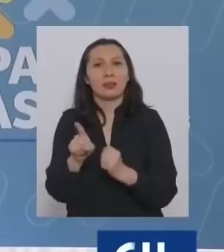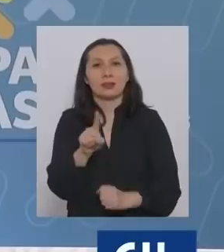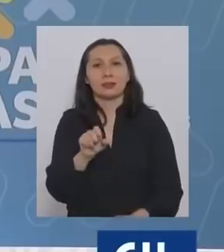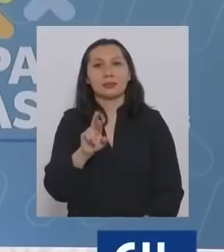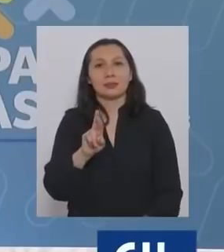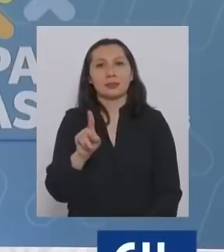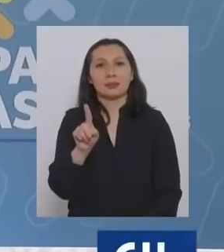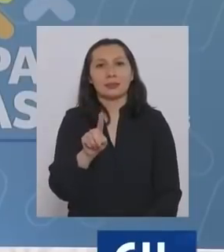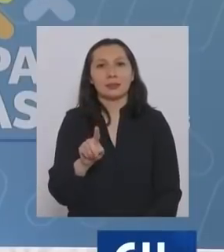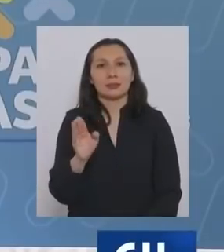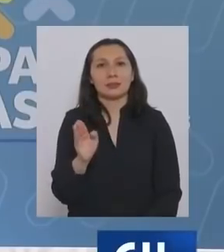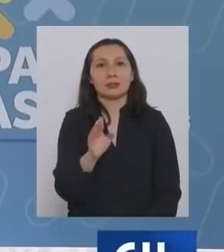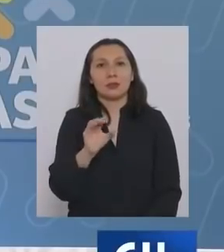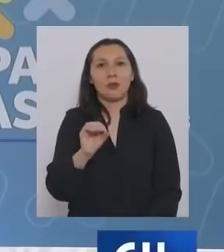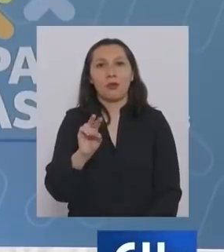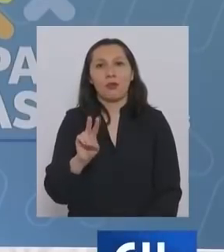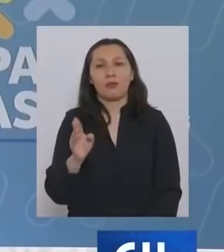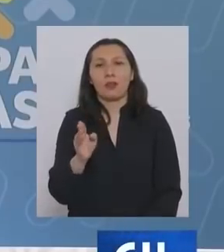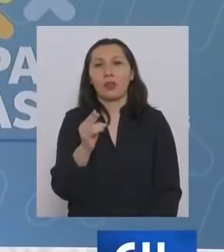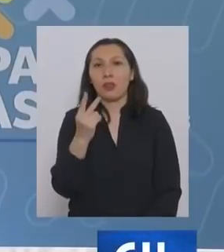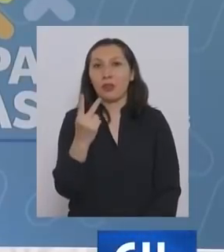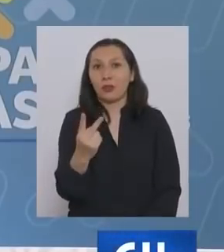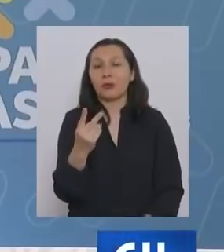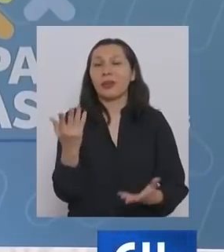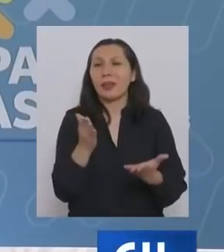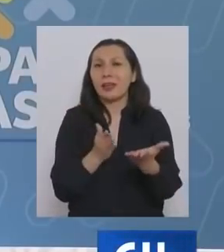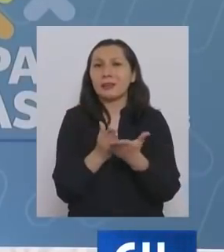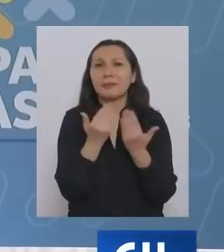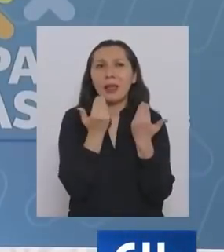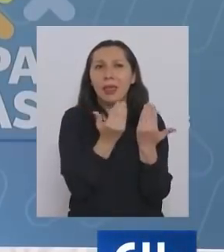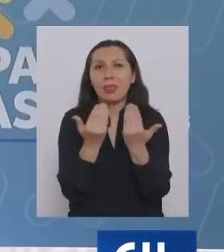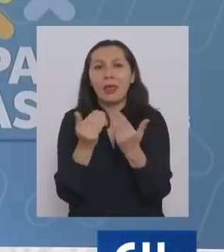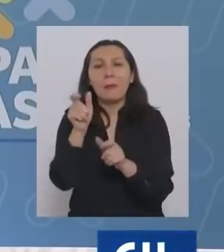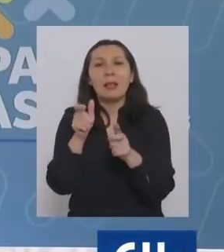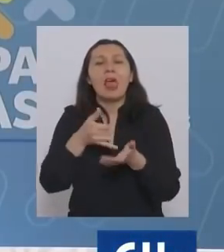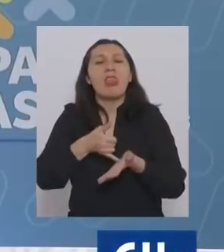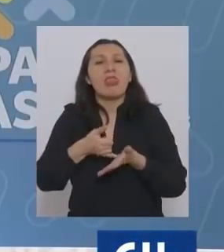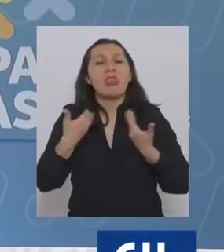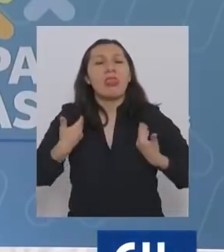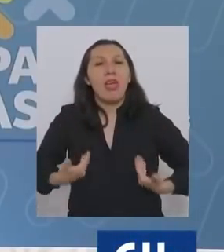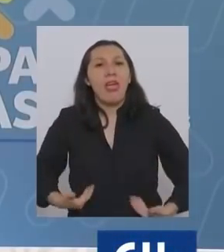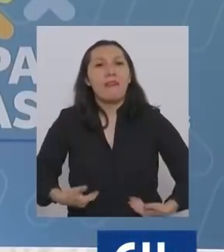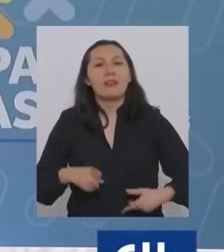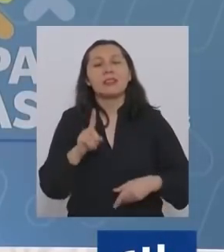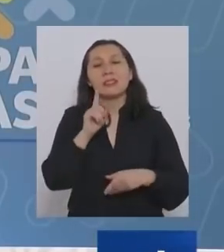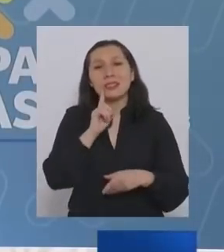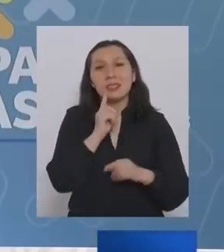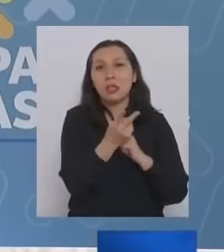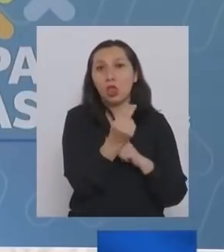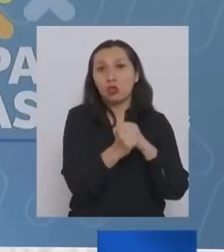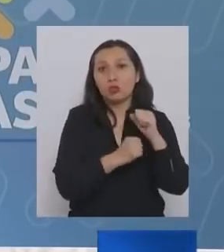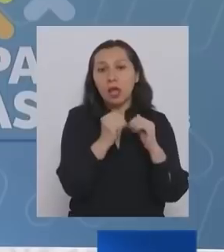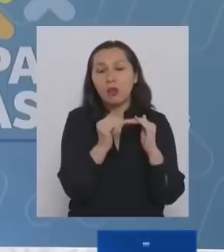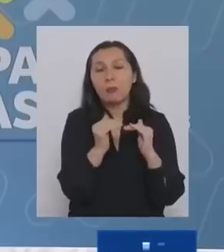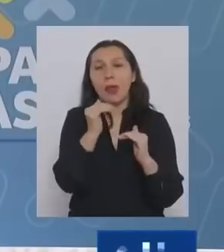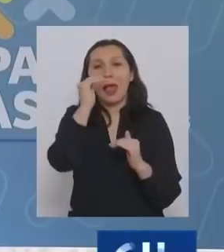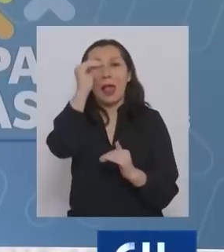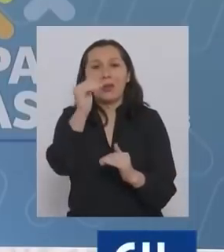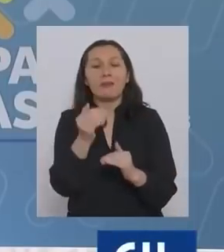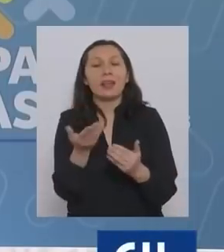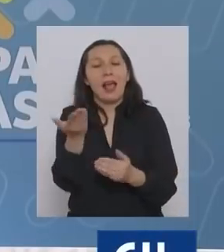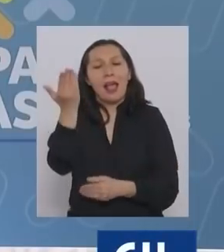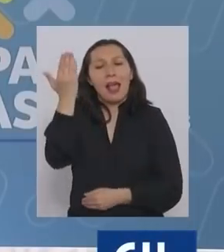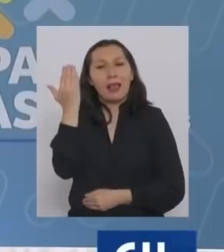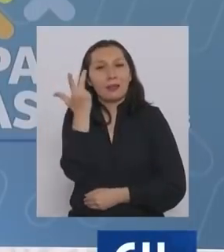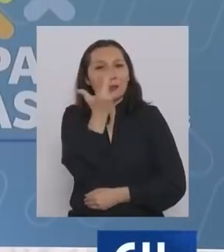SARS-CoV-2. Esta cuarta dosis será aplicada a las personas inmunocomprometidas de 12 años o más que